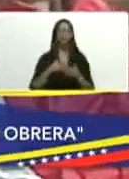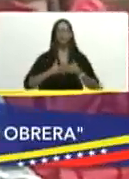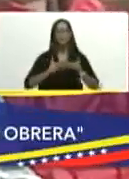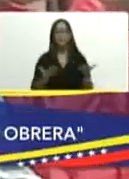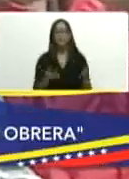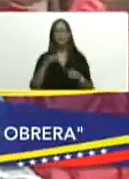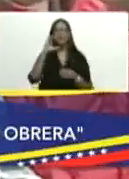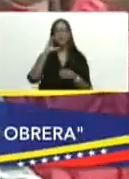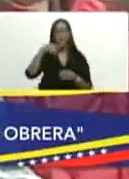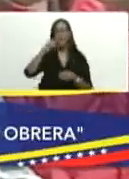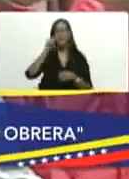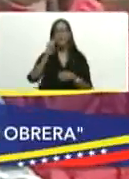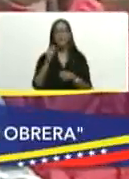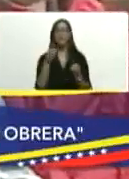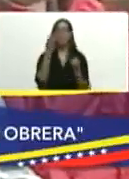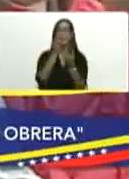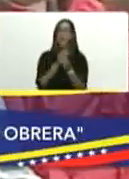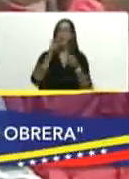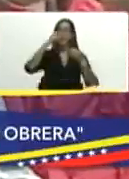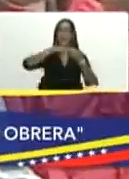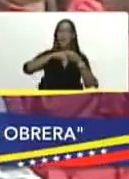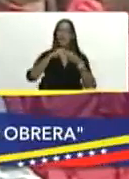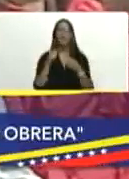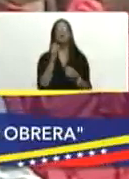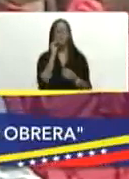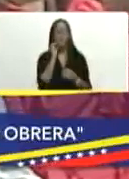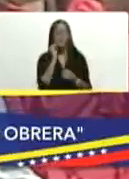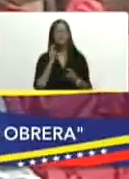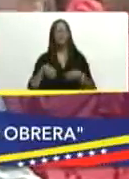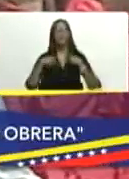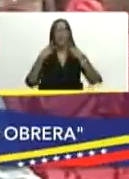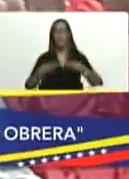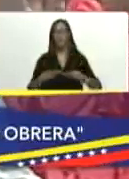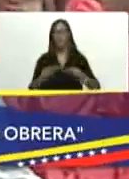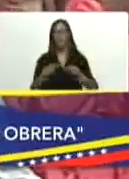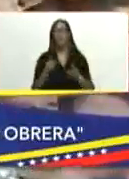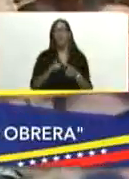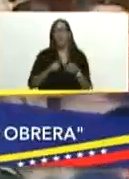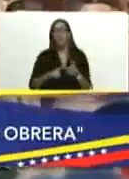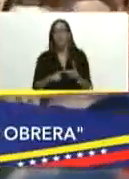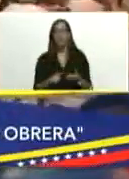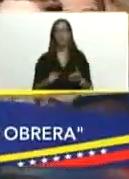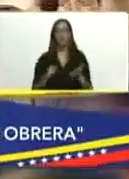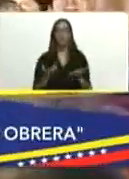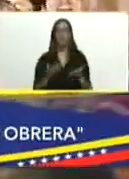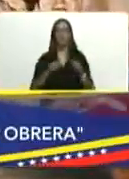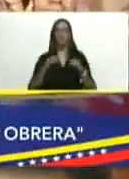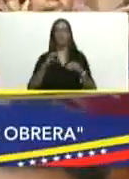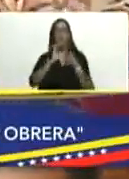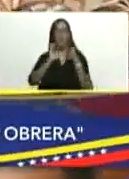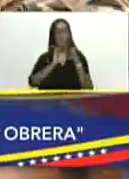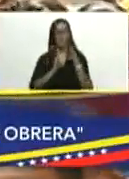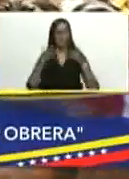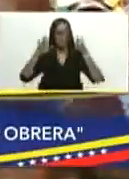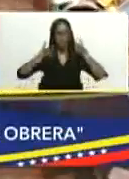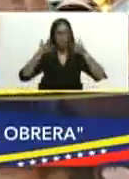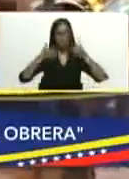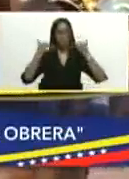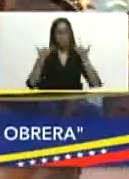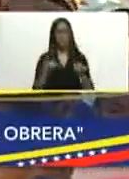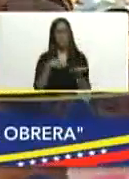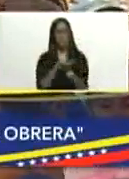los cpt se registren con cada una de sus experiencias de innovación de modo tal que la el componente formativo que ya